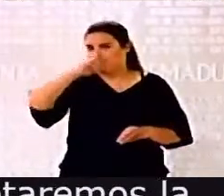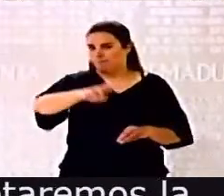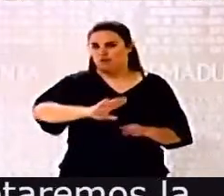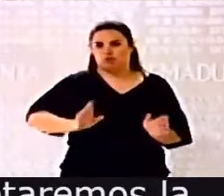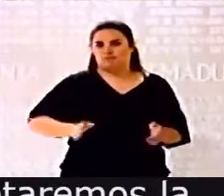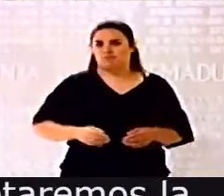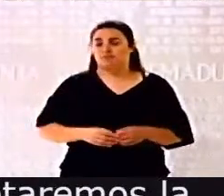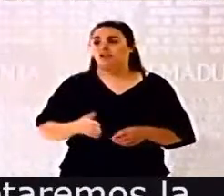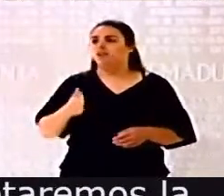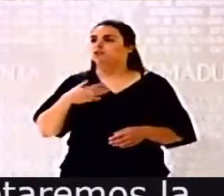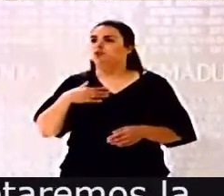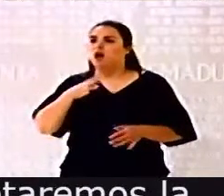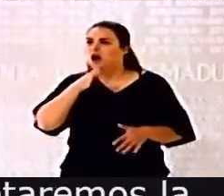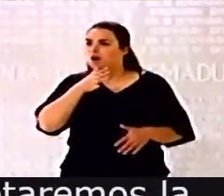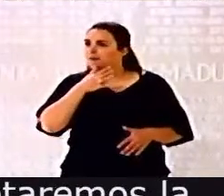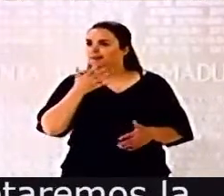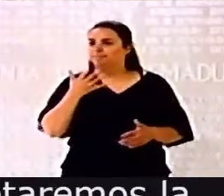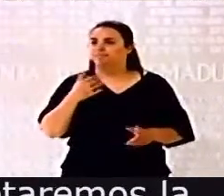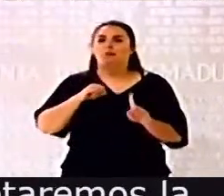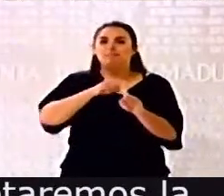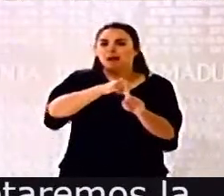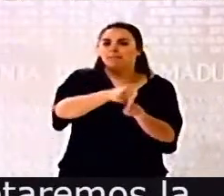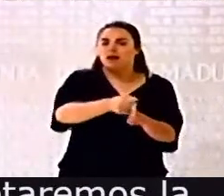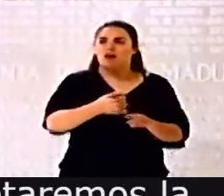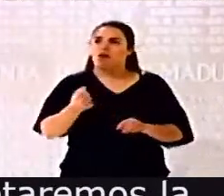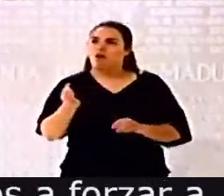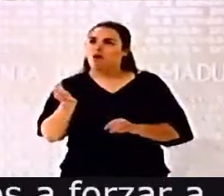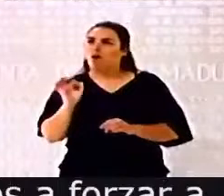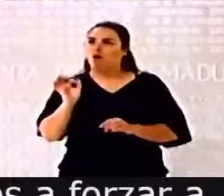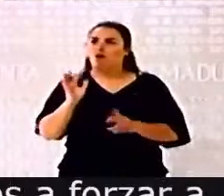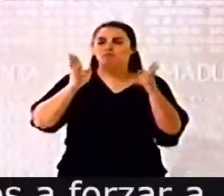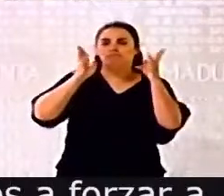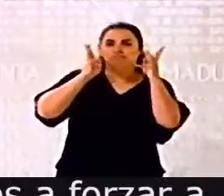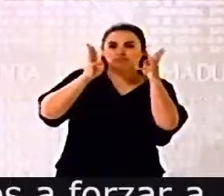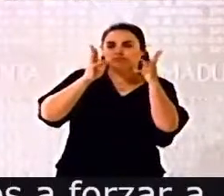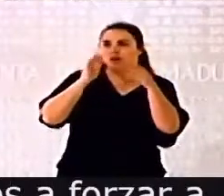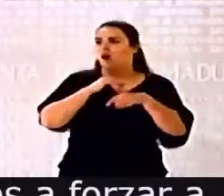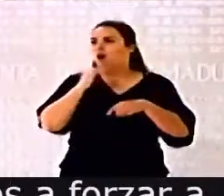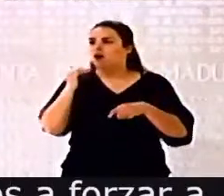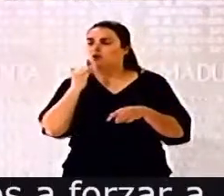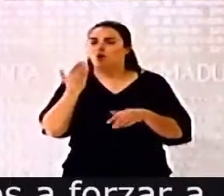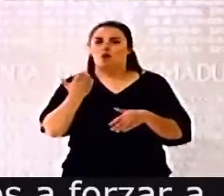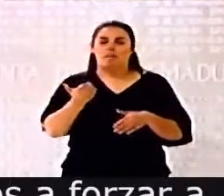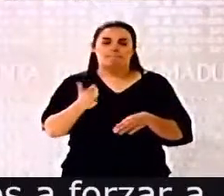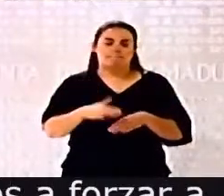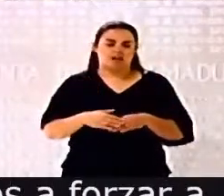no vamos a forzar a nadie ni vamos a hacer ninguna recomendación